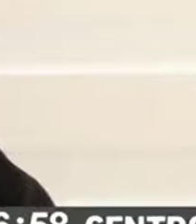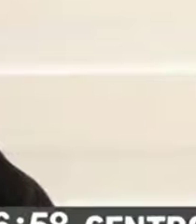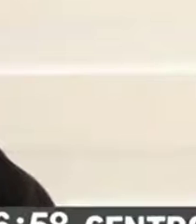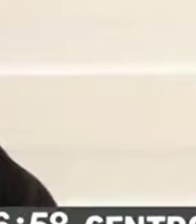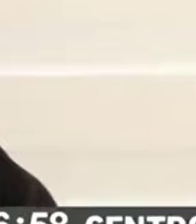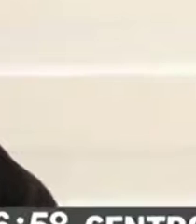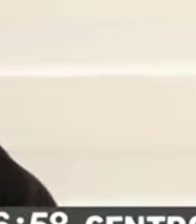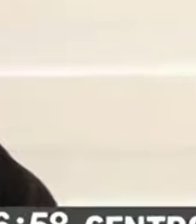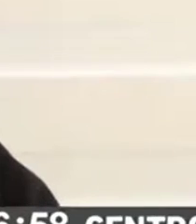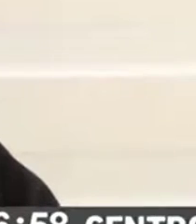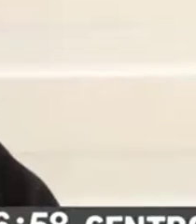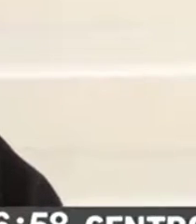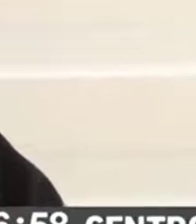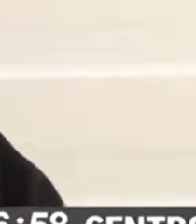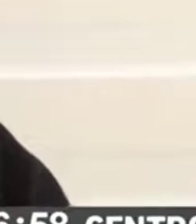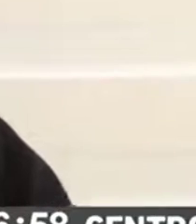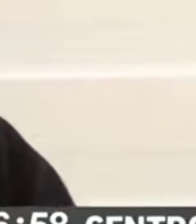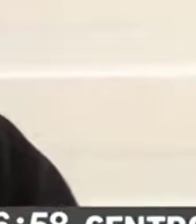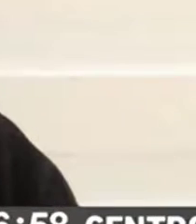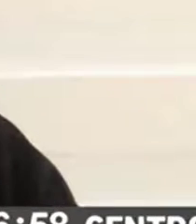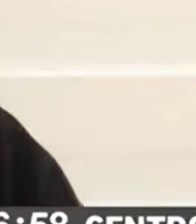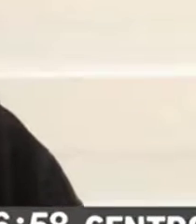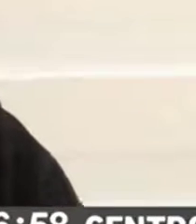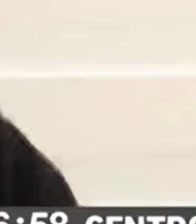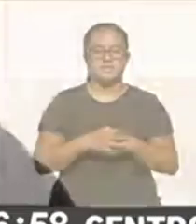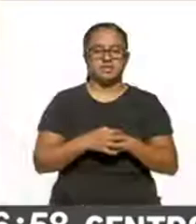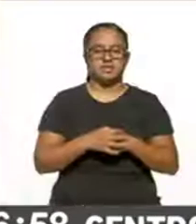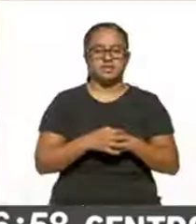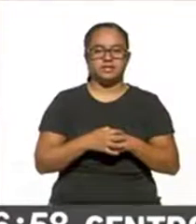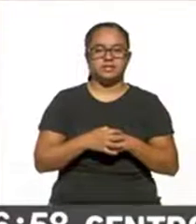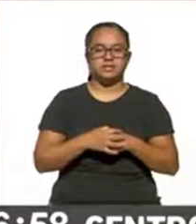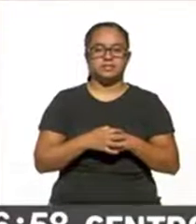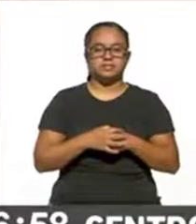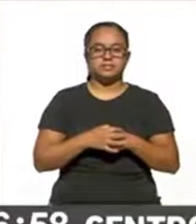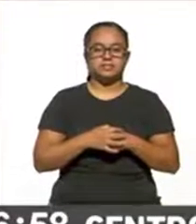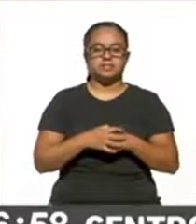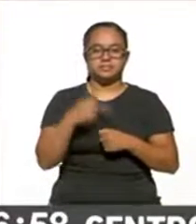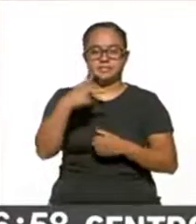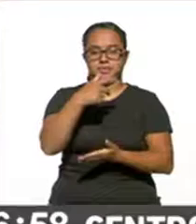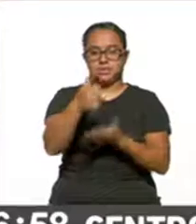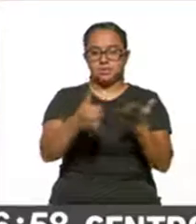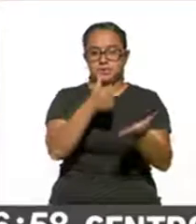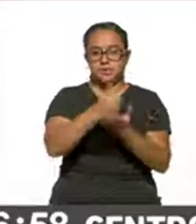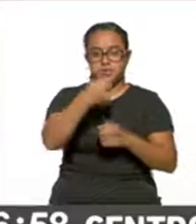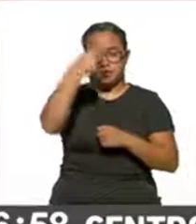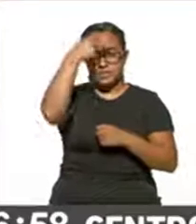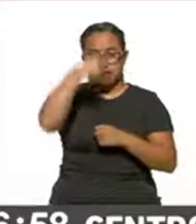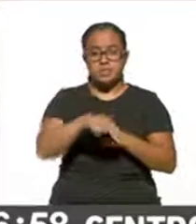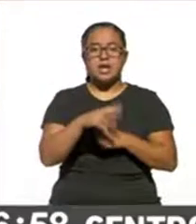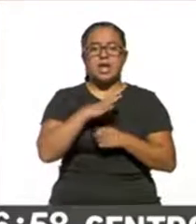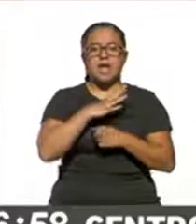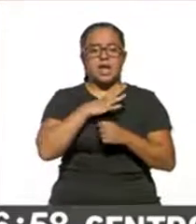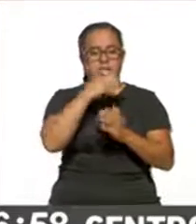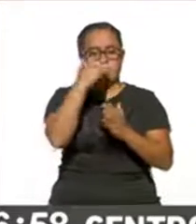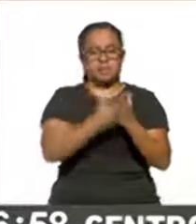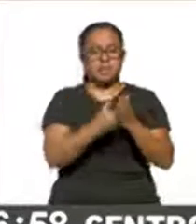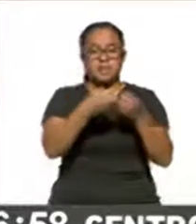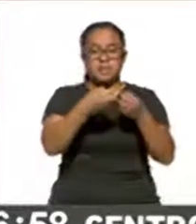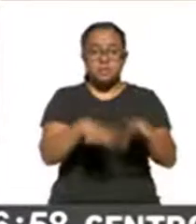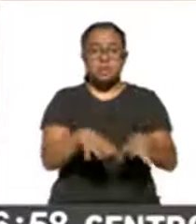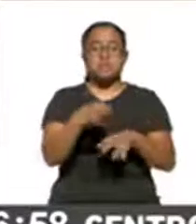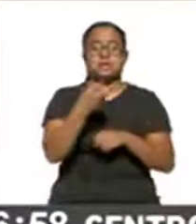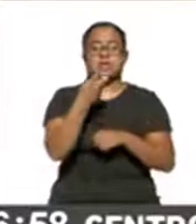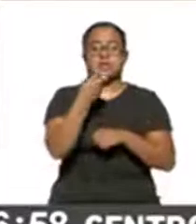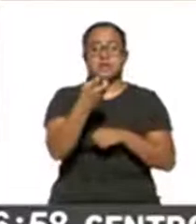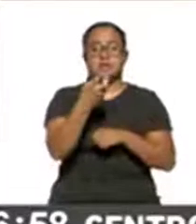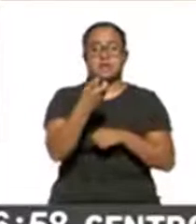nivel nacional. Yo creo que son buenos datos, por lo menos para la Ciudad de México, que hay menos abortos y muy probablemente tiene